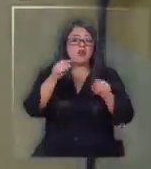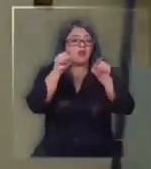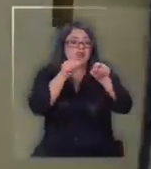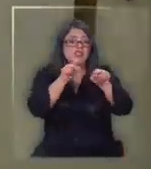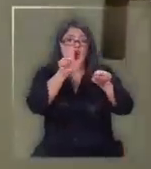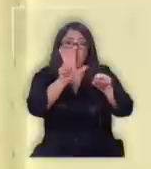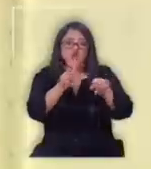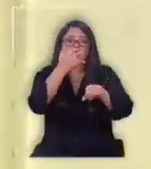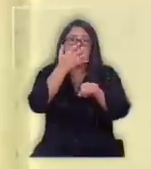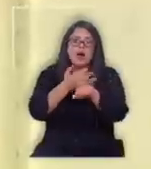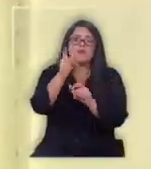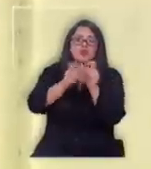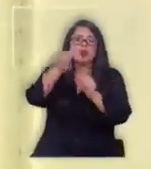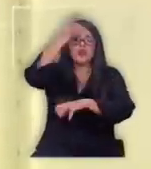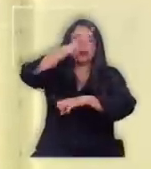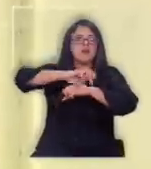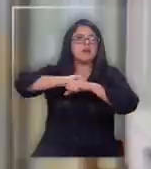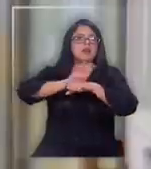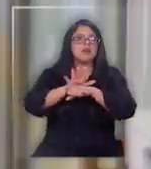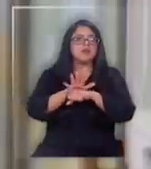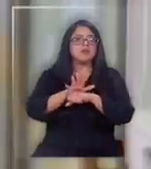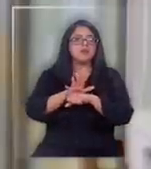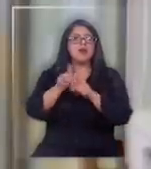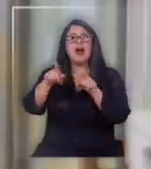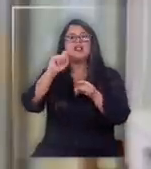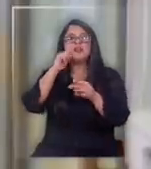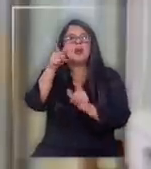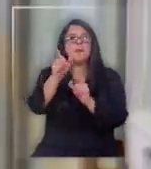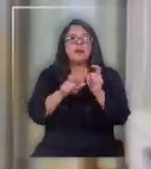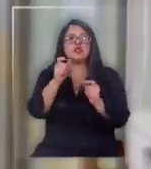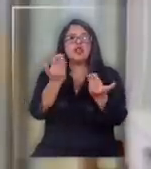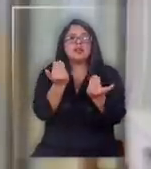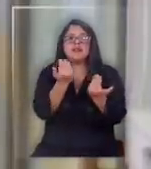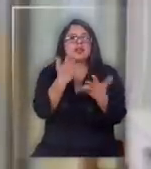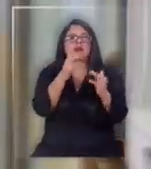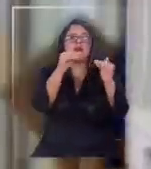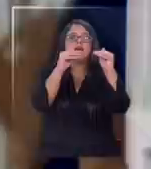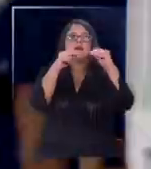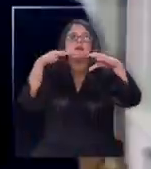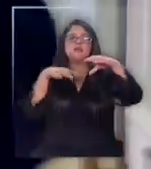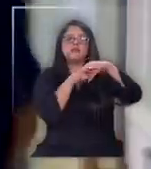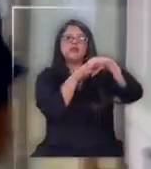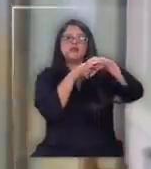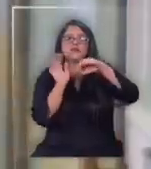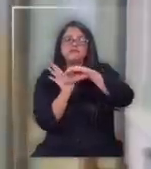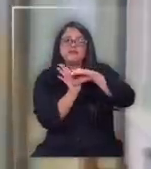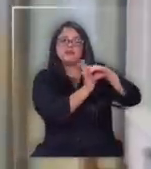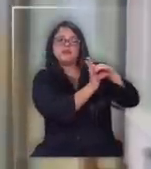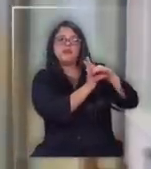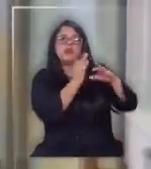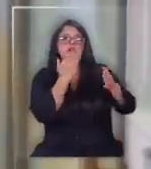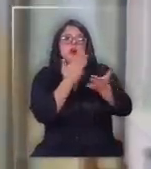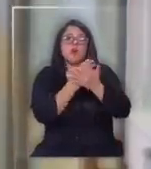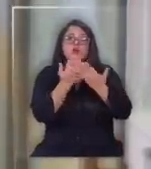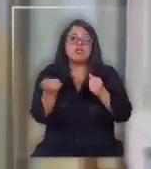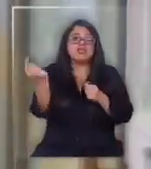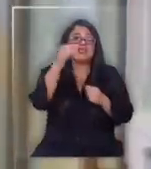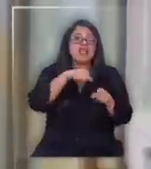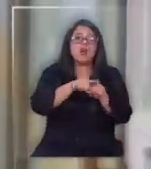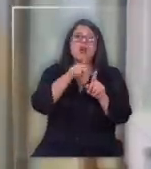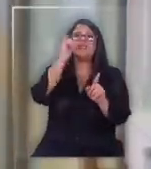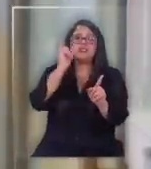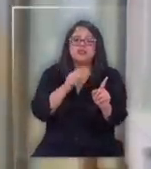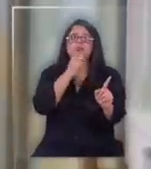con coronavirus. Son pacientes que requieren un aislamiento completo. Desde el momento en que llegan, siempre se van a manejar como